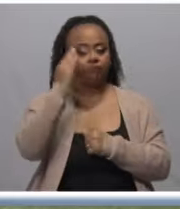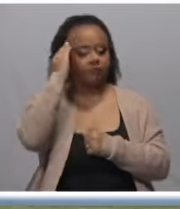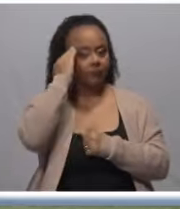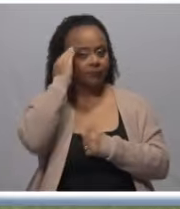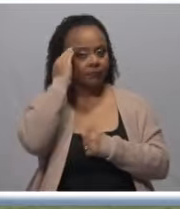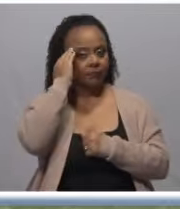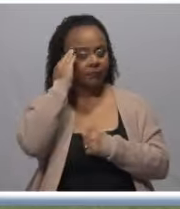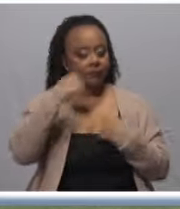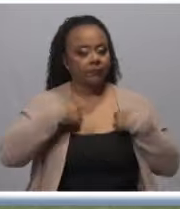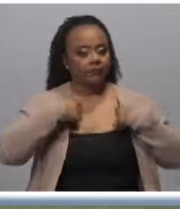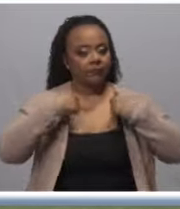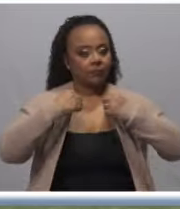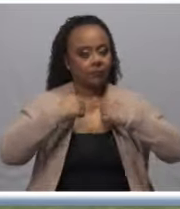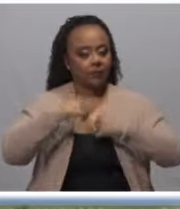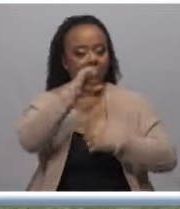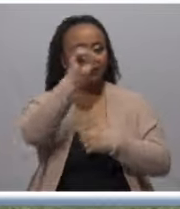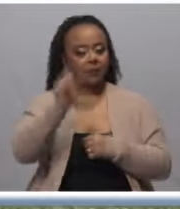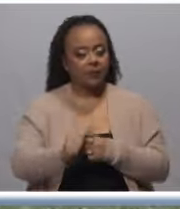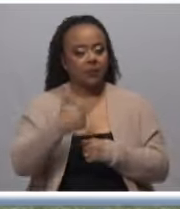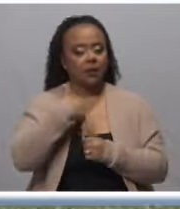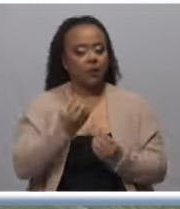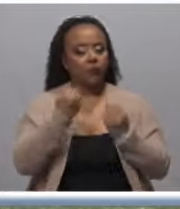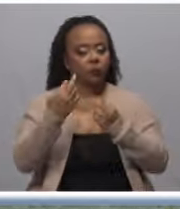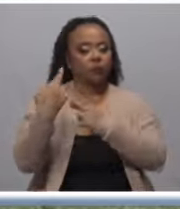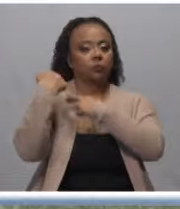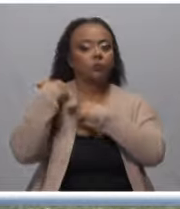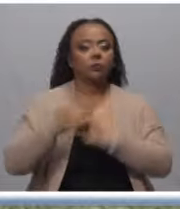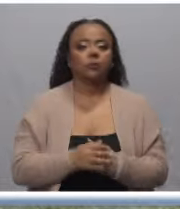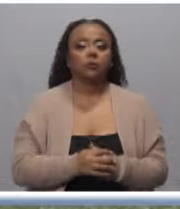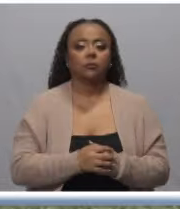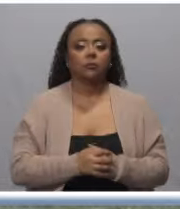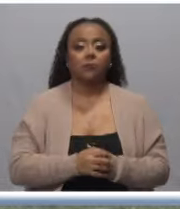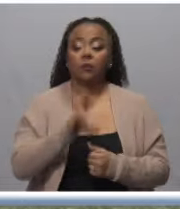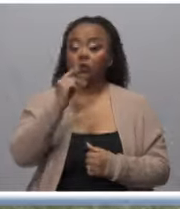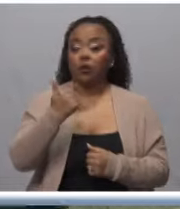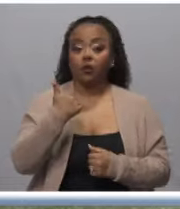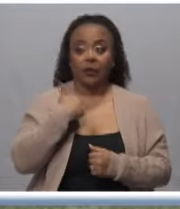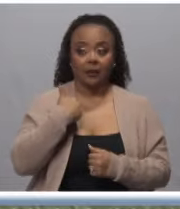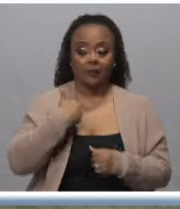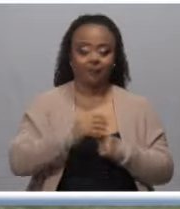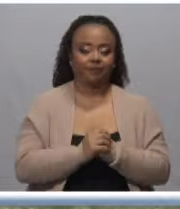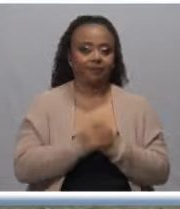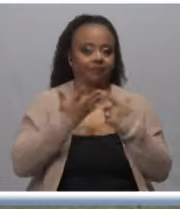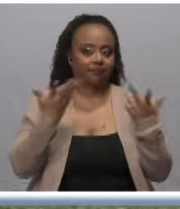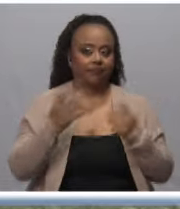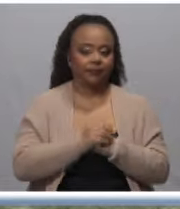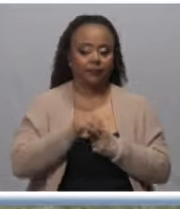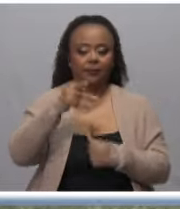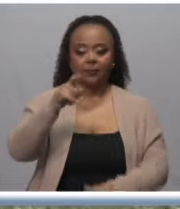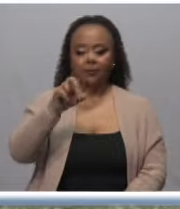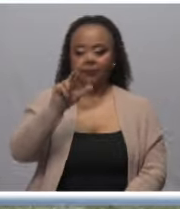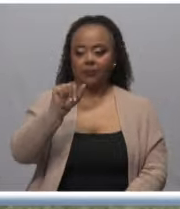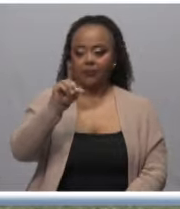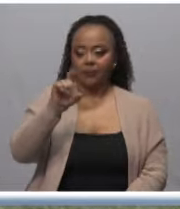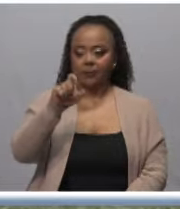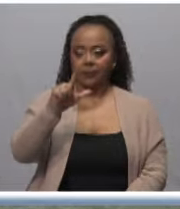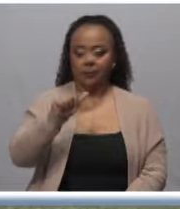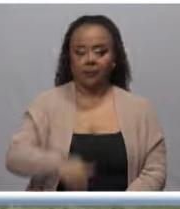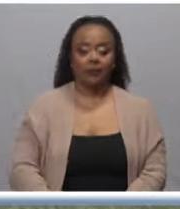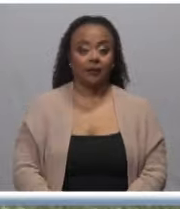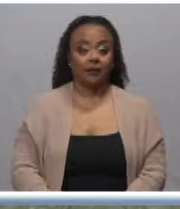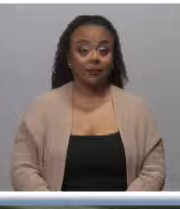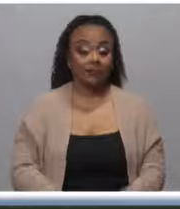aprista conlleva una gran responsabilidad lo que no tiene son ap paradela que